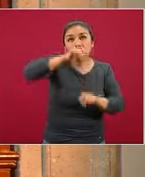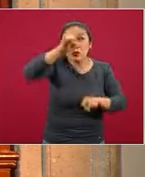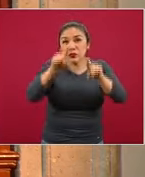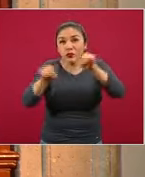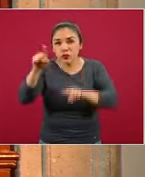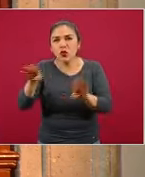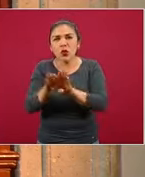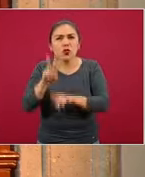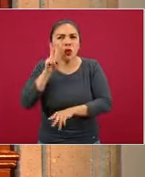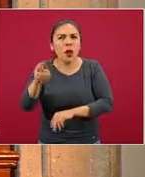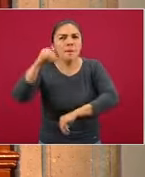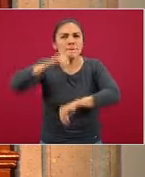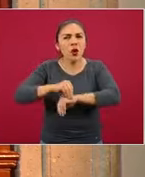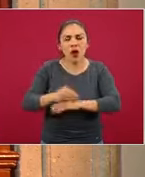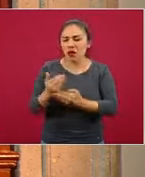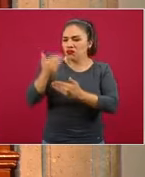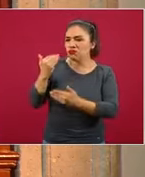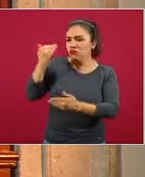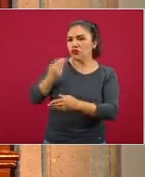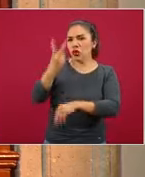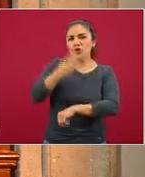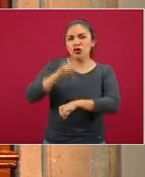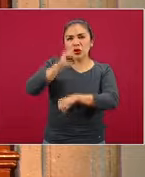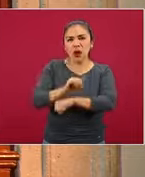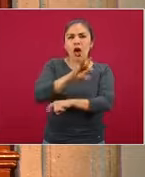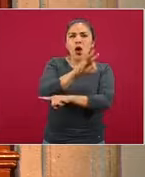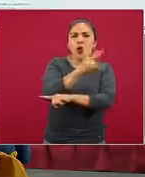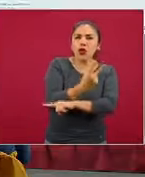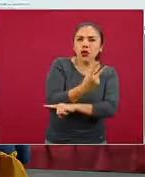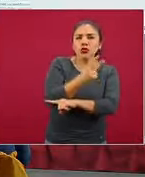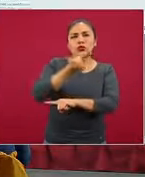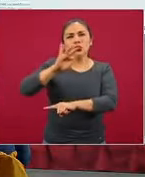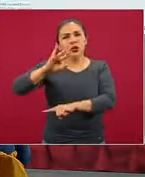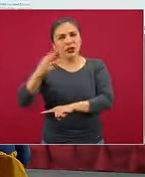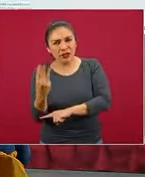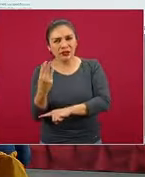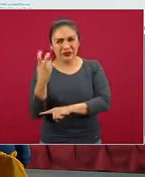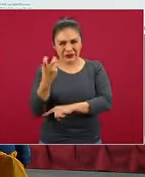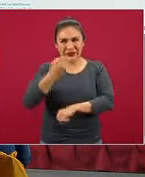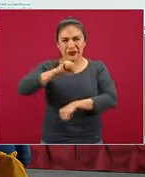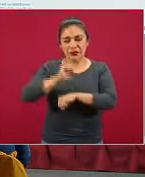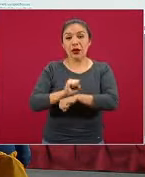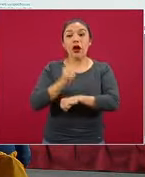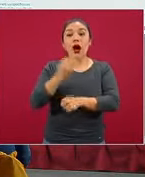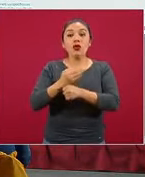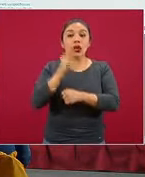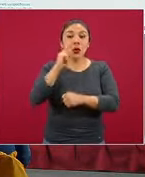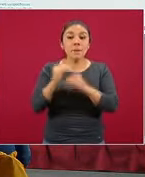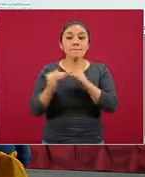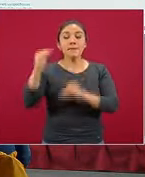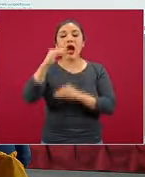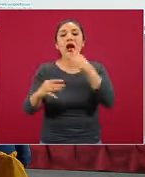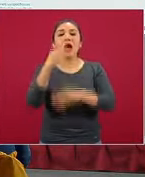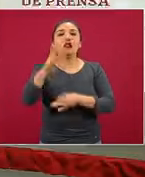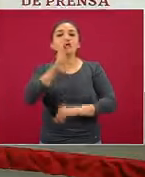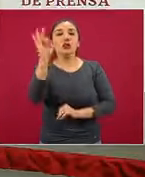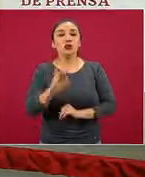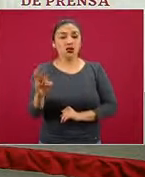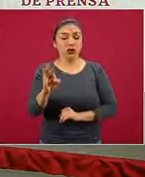el comportamiento de las últimas dos semanas, es decir, entre la 42 y la 43, tenemos un incremento de más